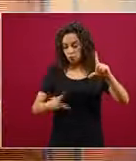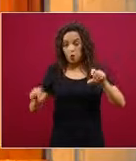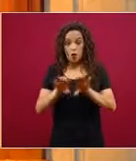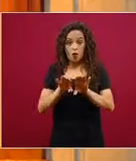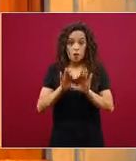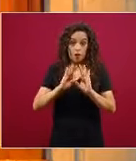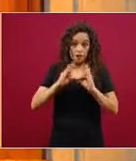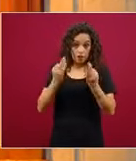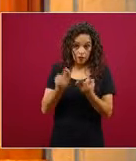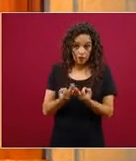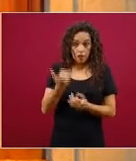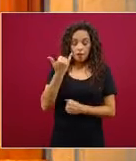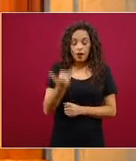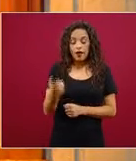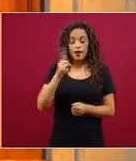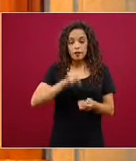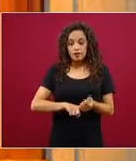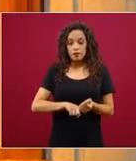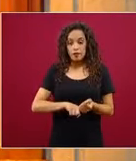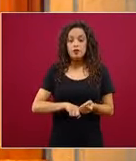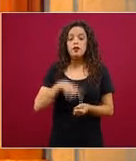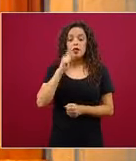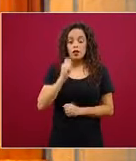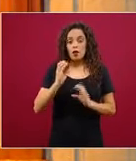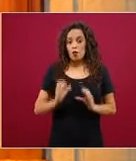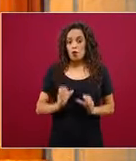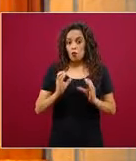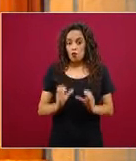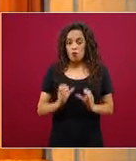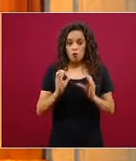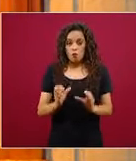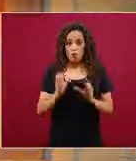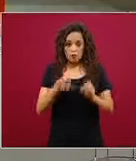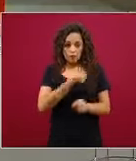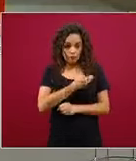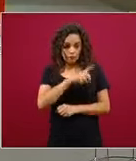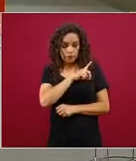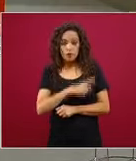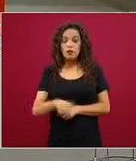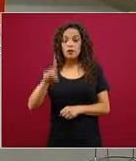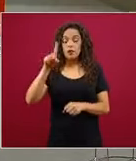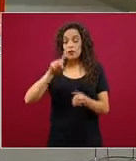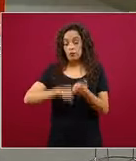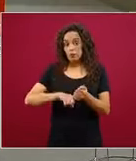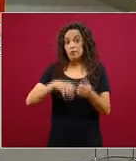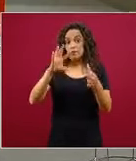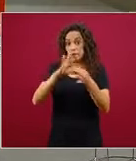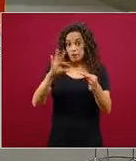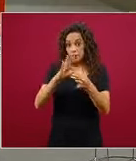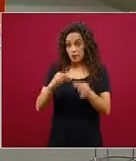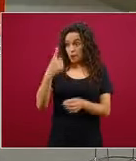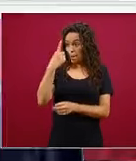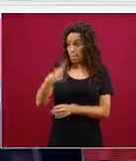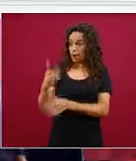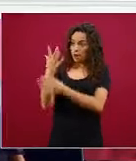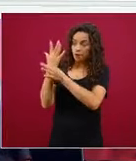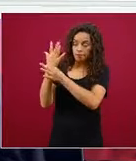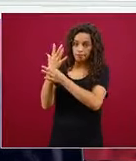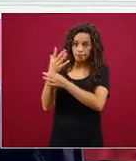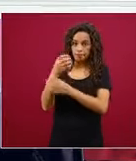cuenta también cómo en su momento tanto las medidas que han instaurado las autoridades locales como las que la